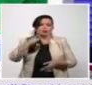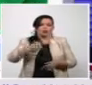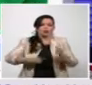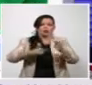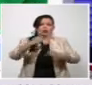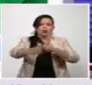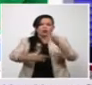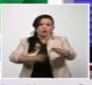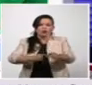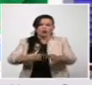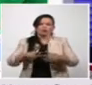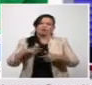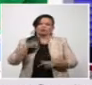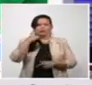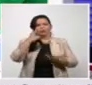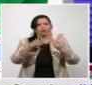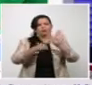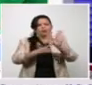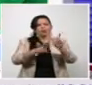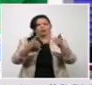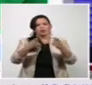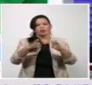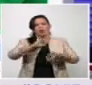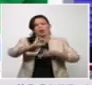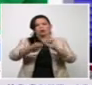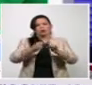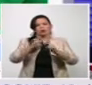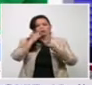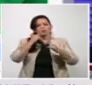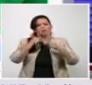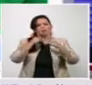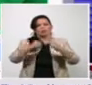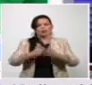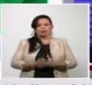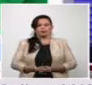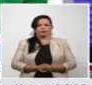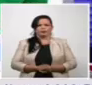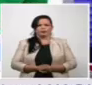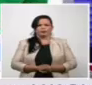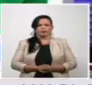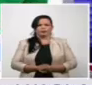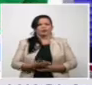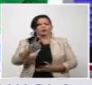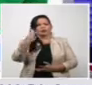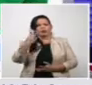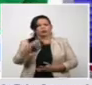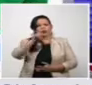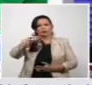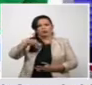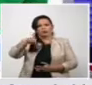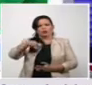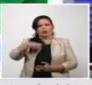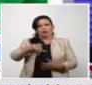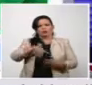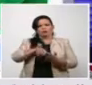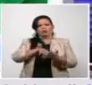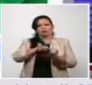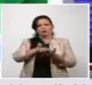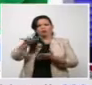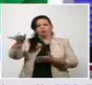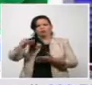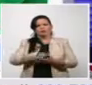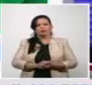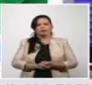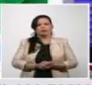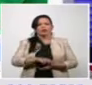se controle. Las 2 personas que se evacuaron al principio de la pandemia, los 54 que han retornado a sus